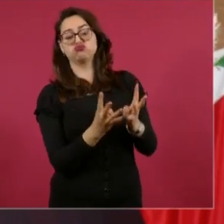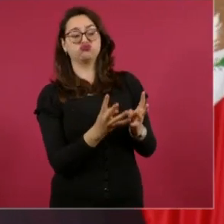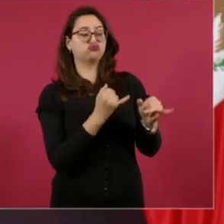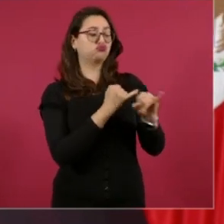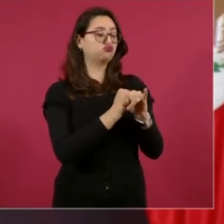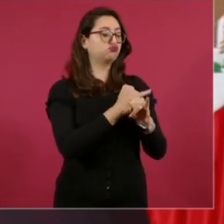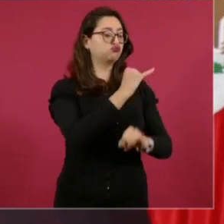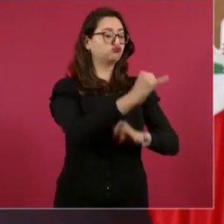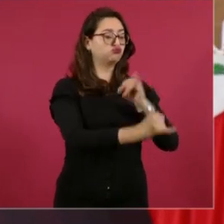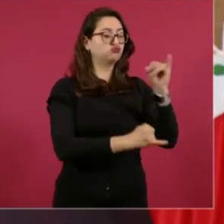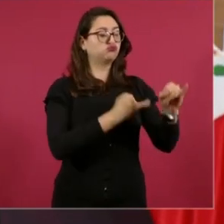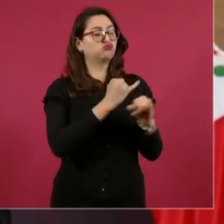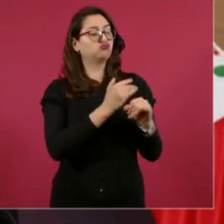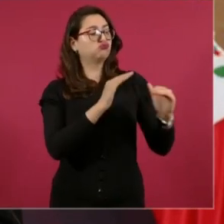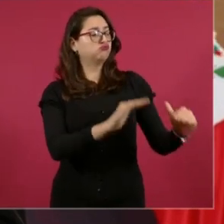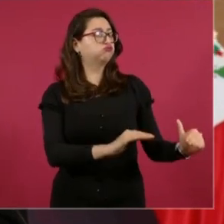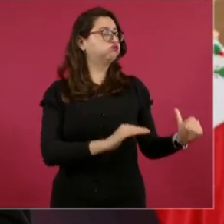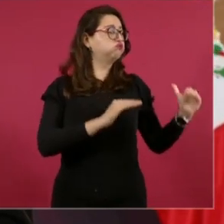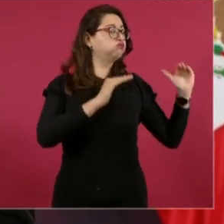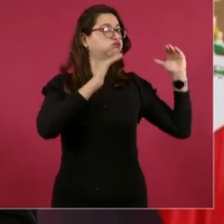los agricultores de arriba.